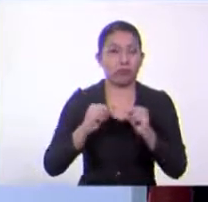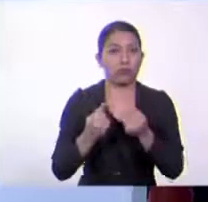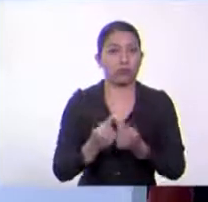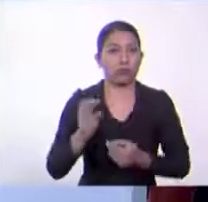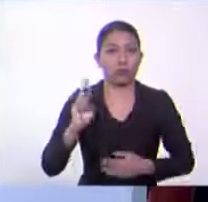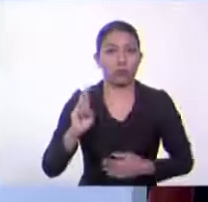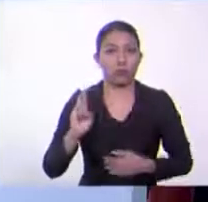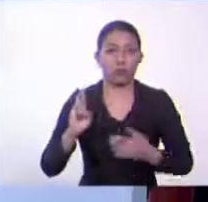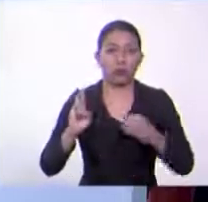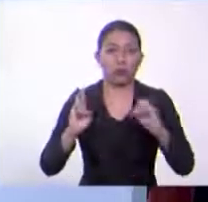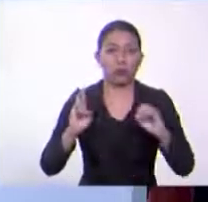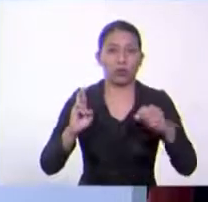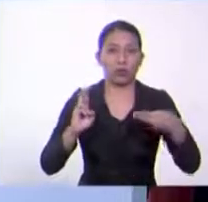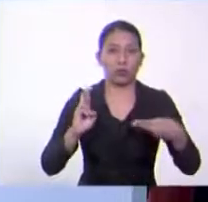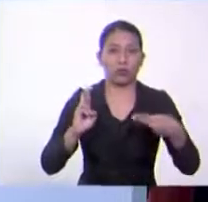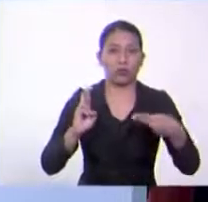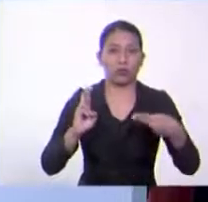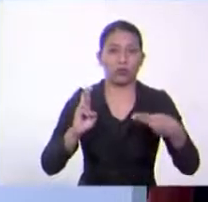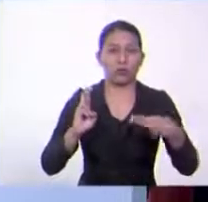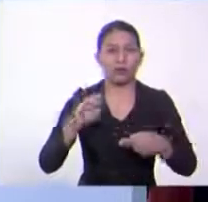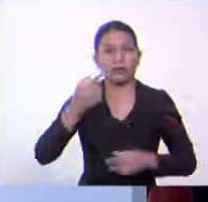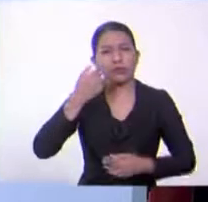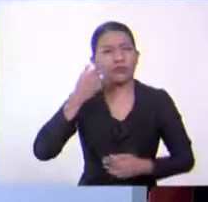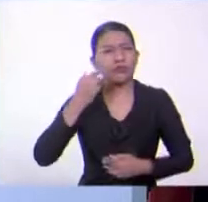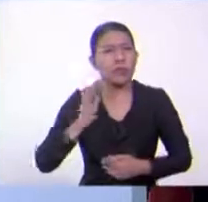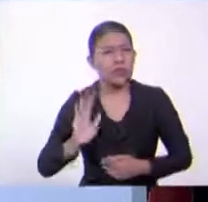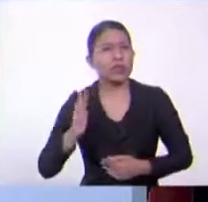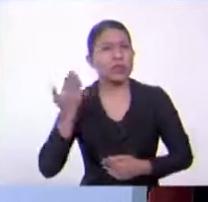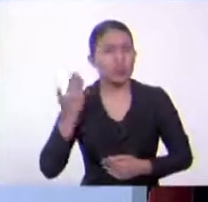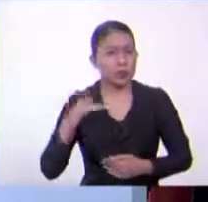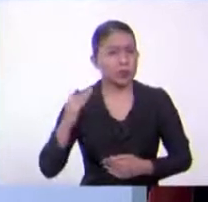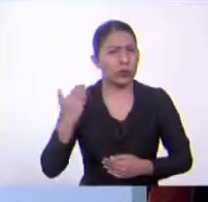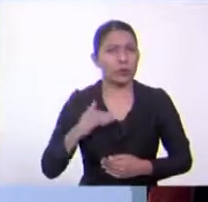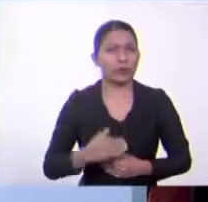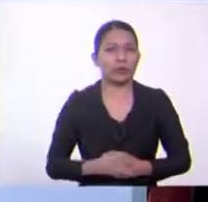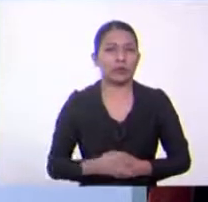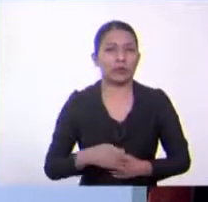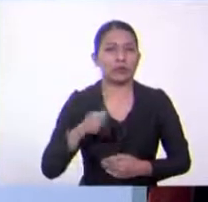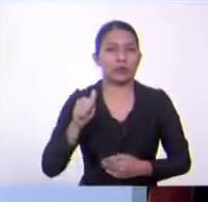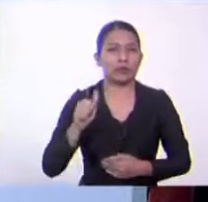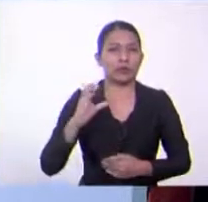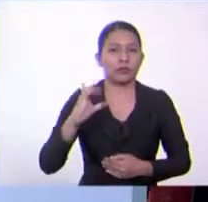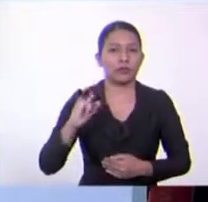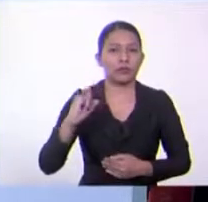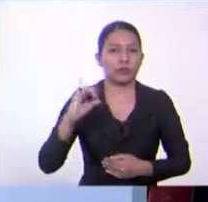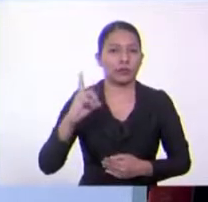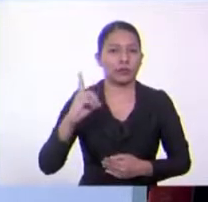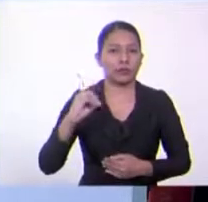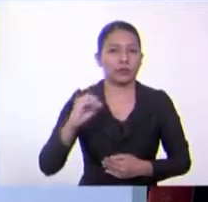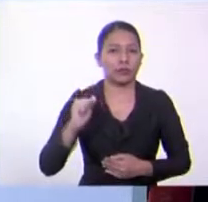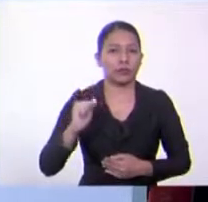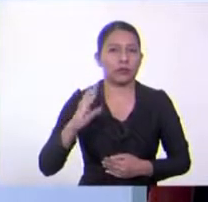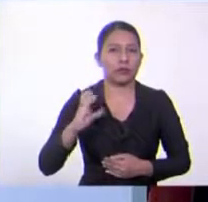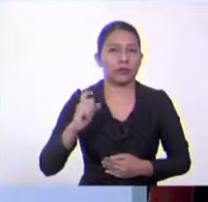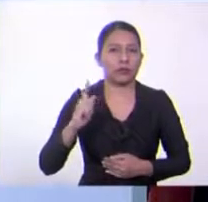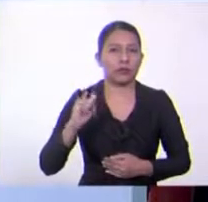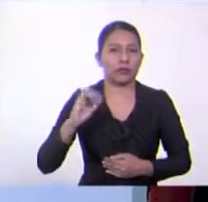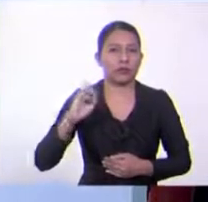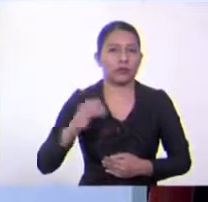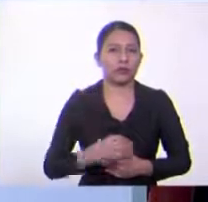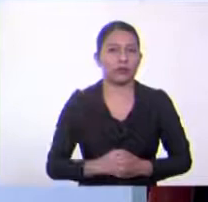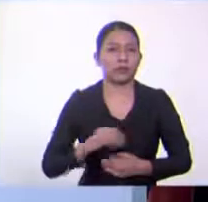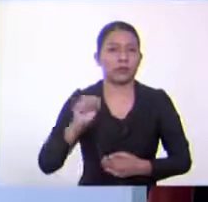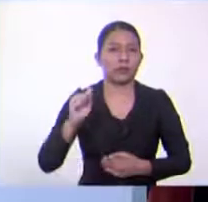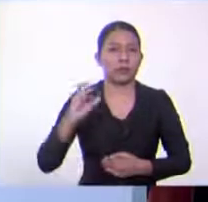OH. El ejemplo más común es el ácido acético. A los ácidos